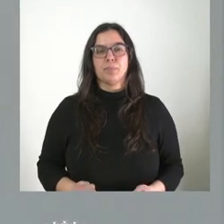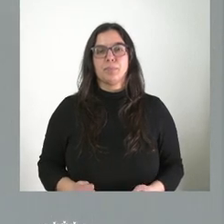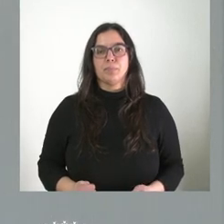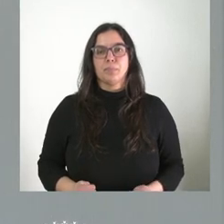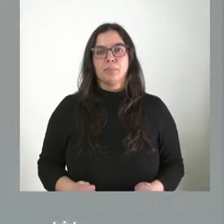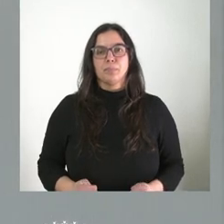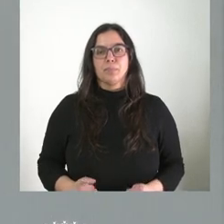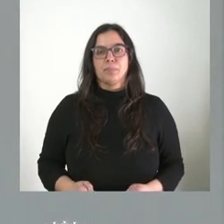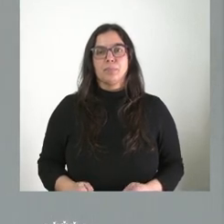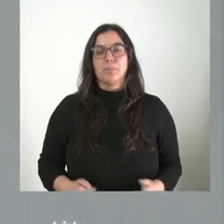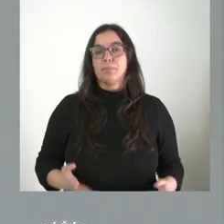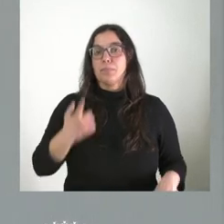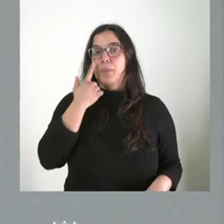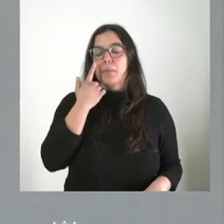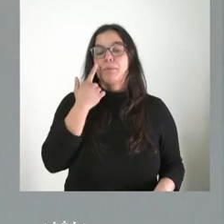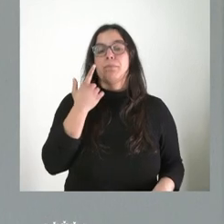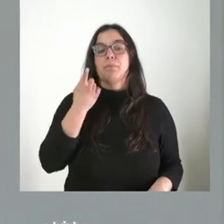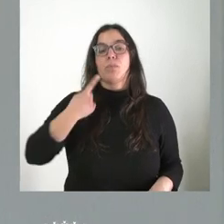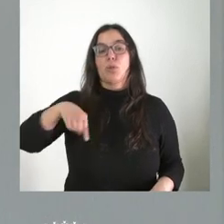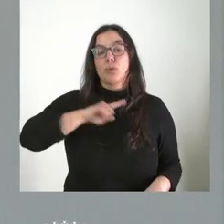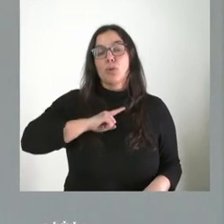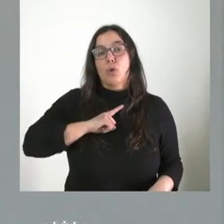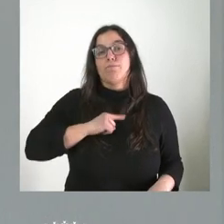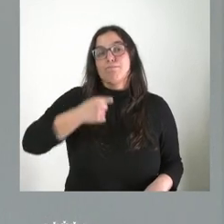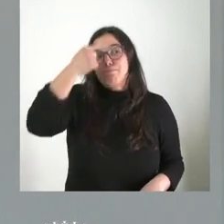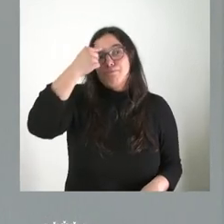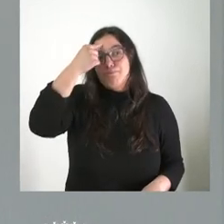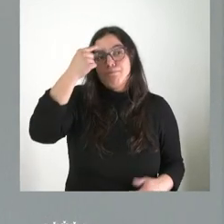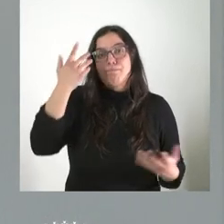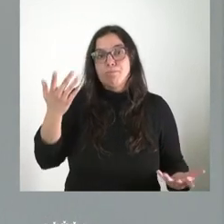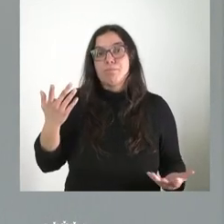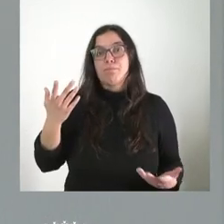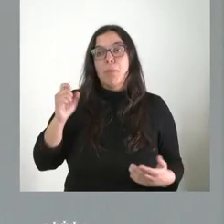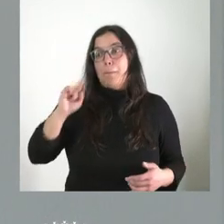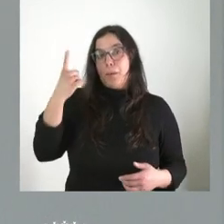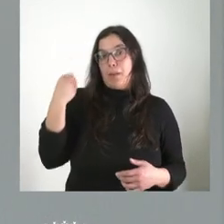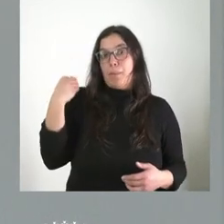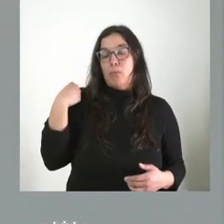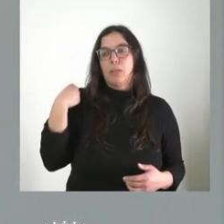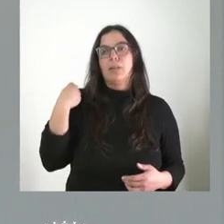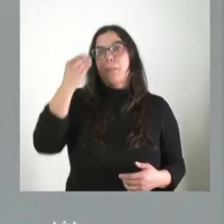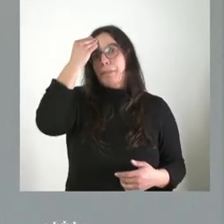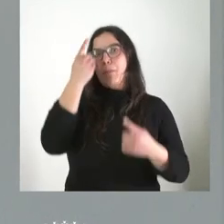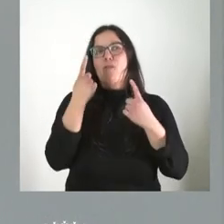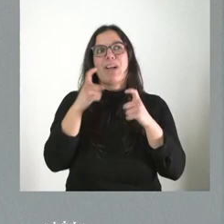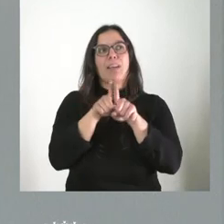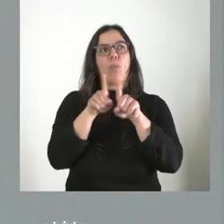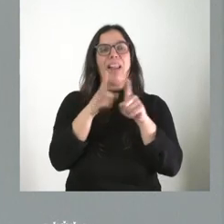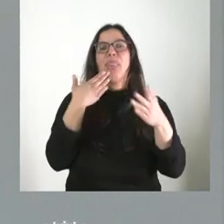pues mire nosotros lo que echamos en falta en la primera cuestión que usted plantea es falta de diálogo